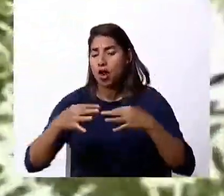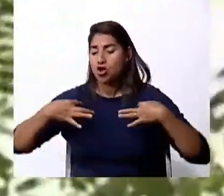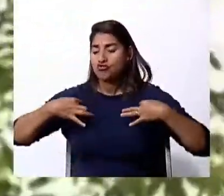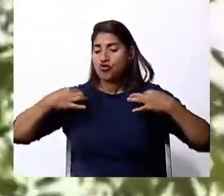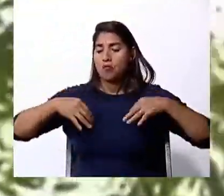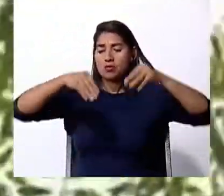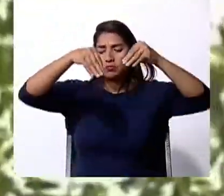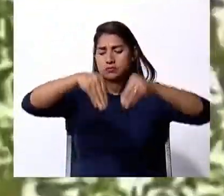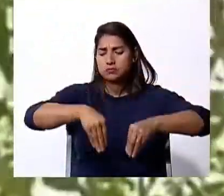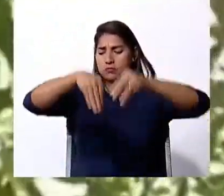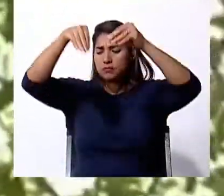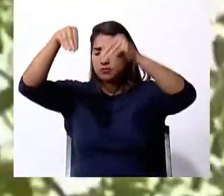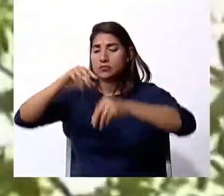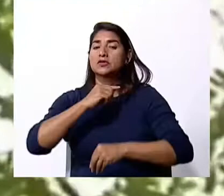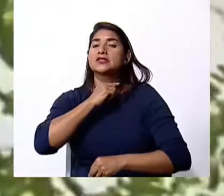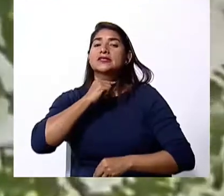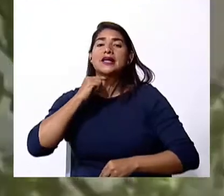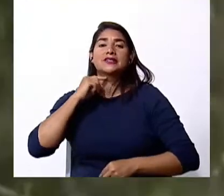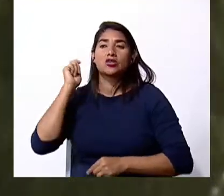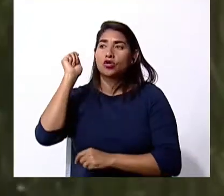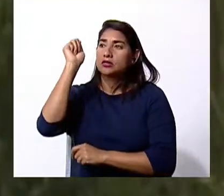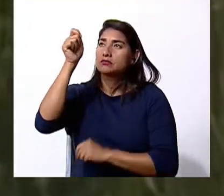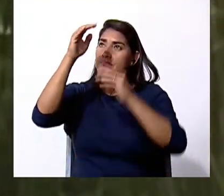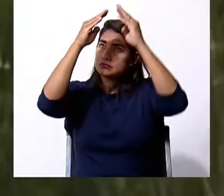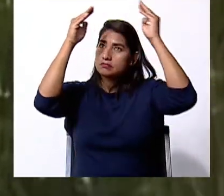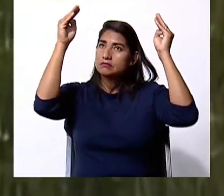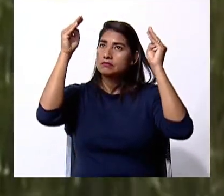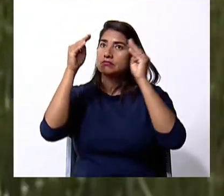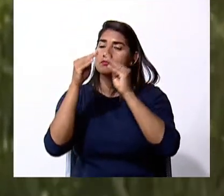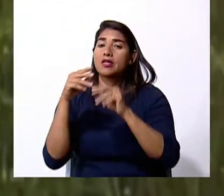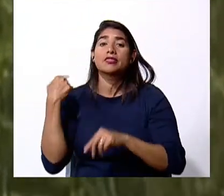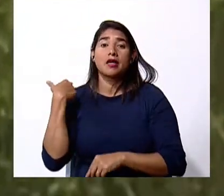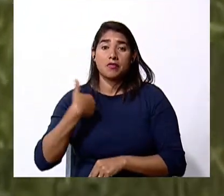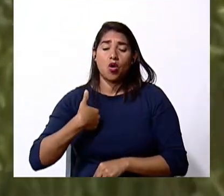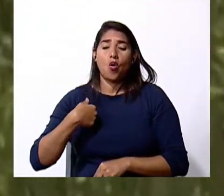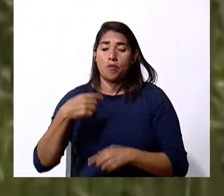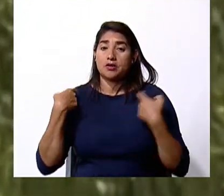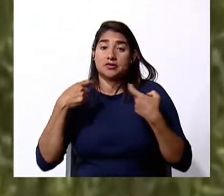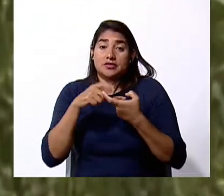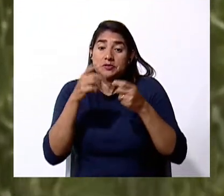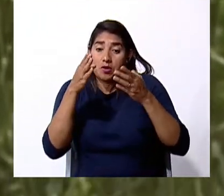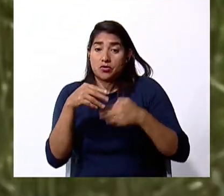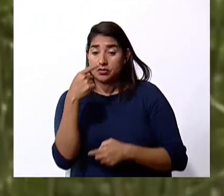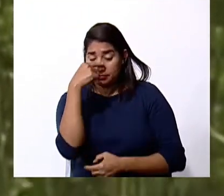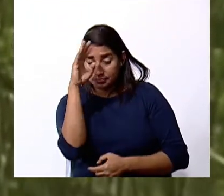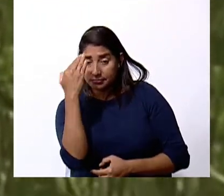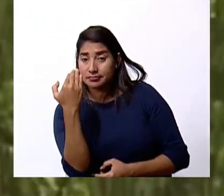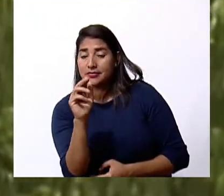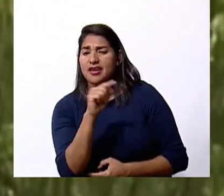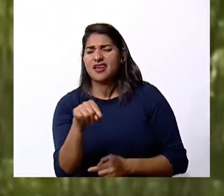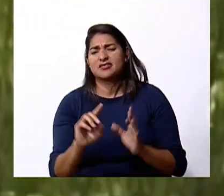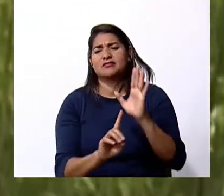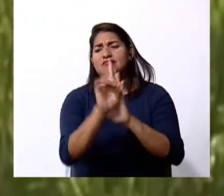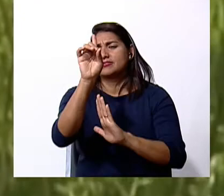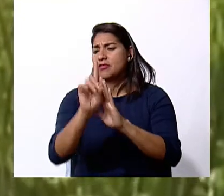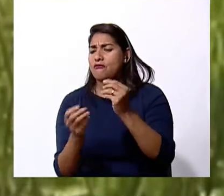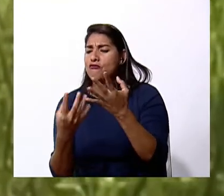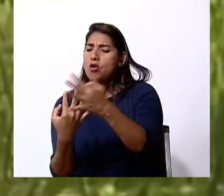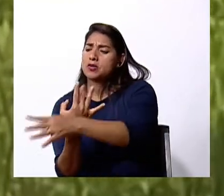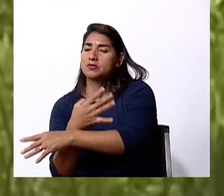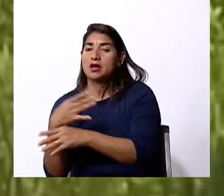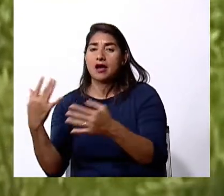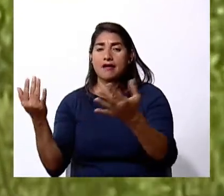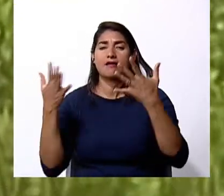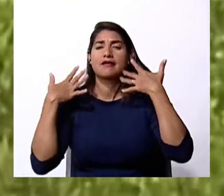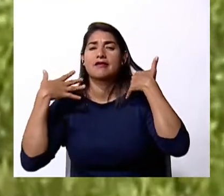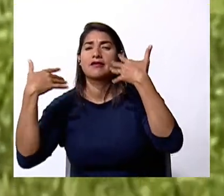vestimentas sacerdotales y de los señores nobles. Esta es una especie que se desarrolla de manera silvestre en climas